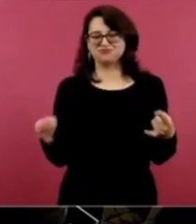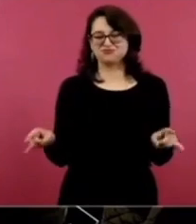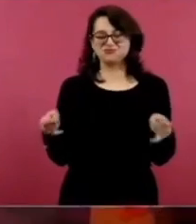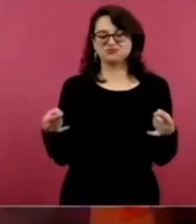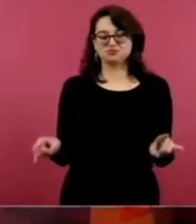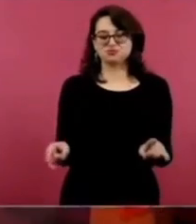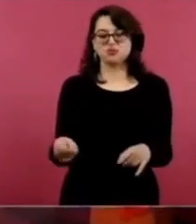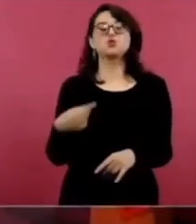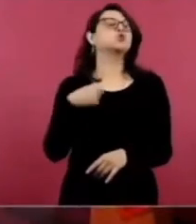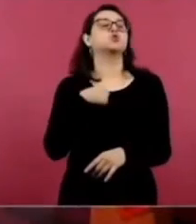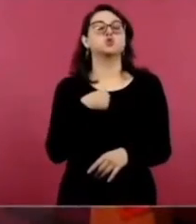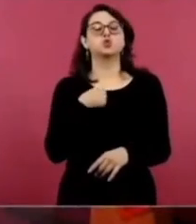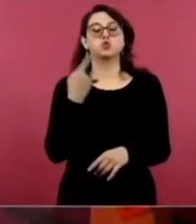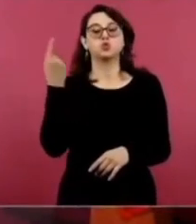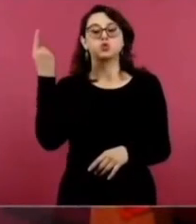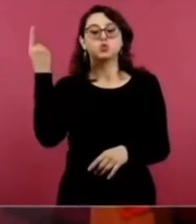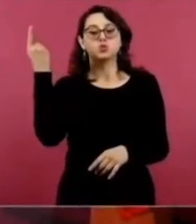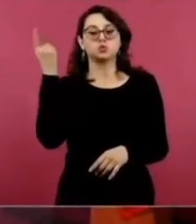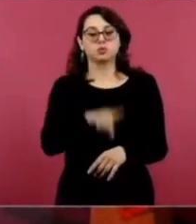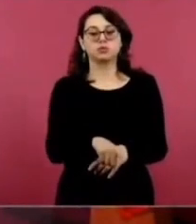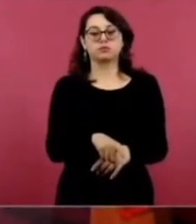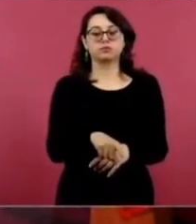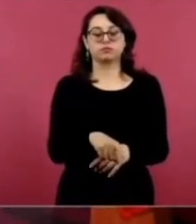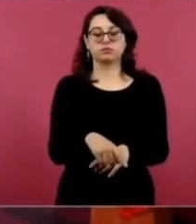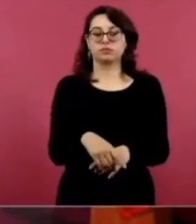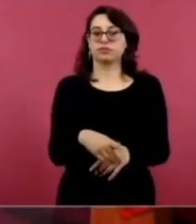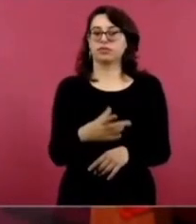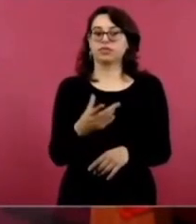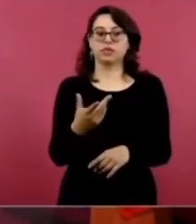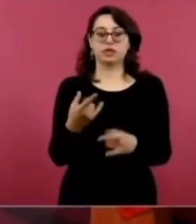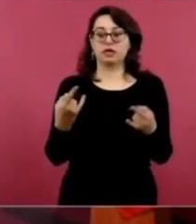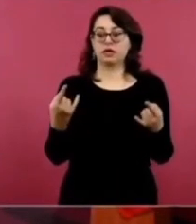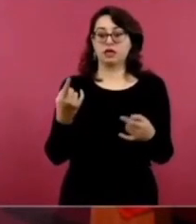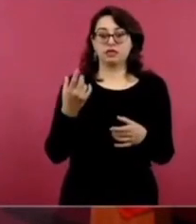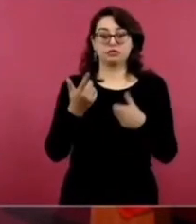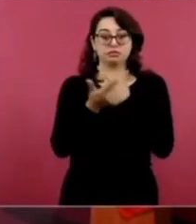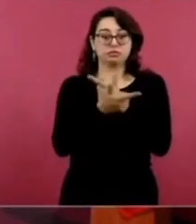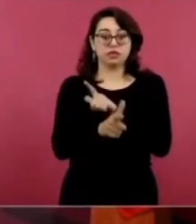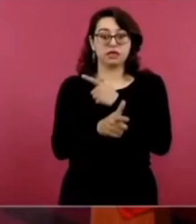emitir el decreto para que ya no se usaran las 2 puertas.